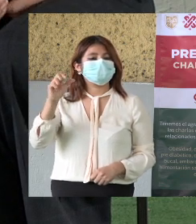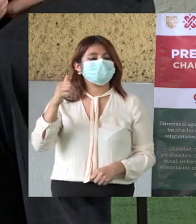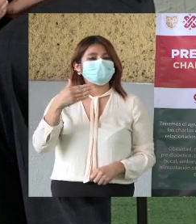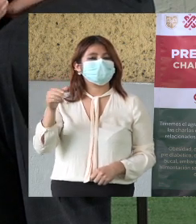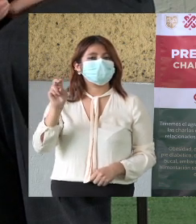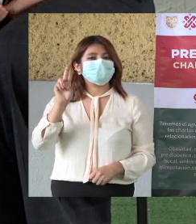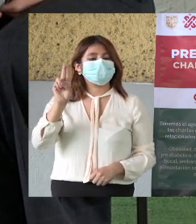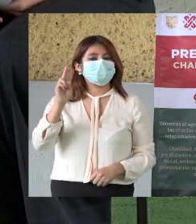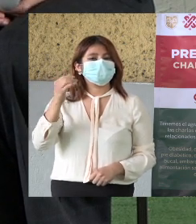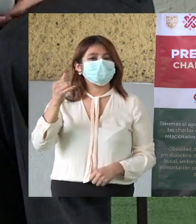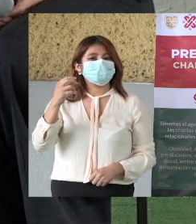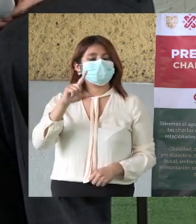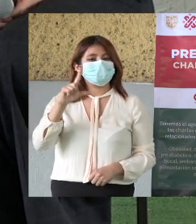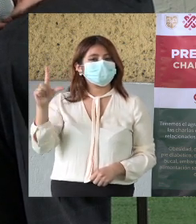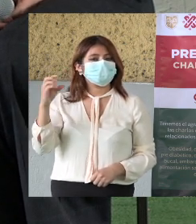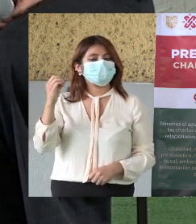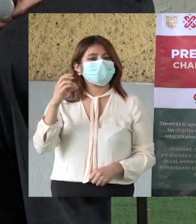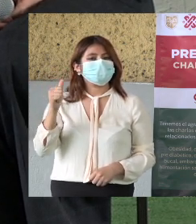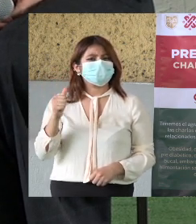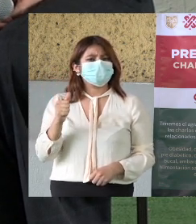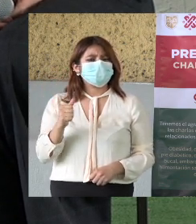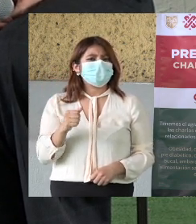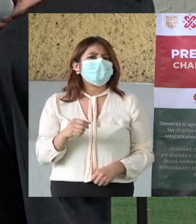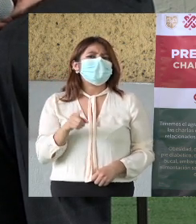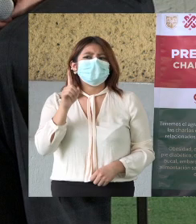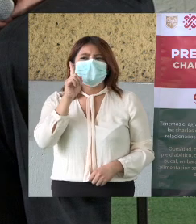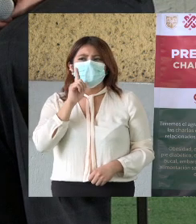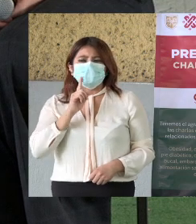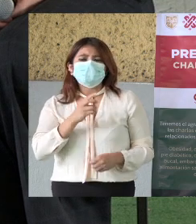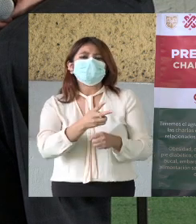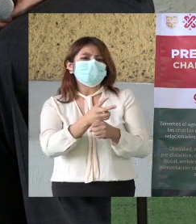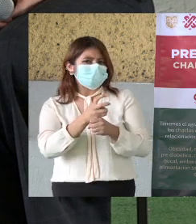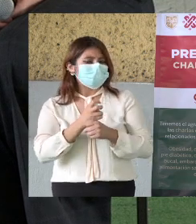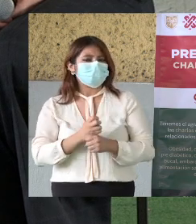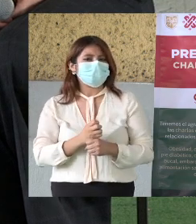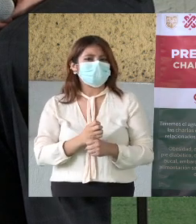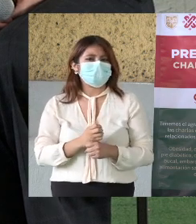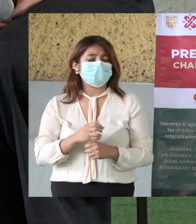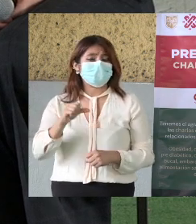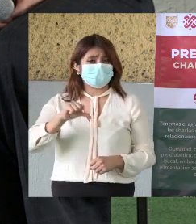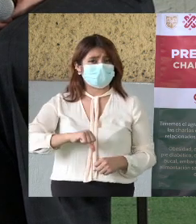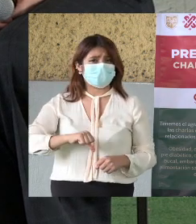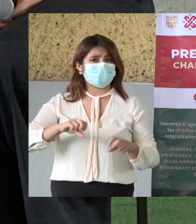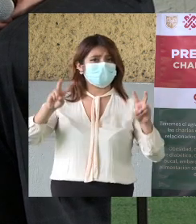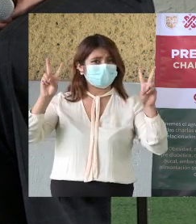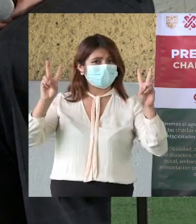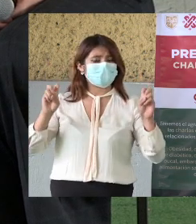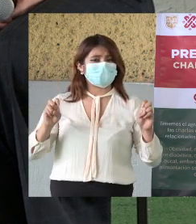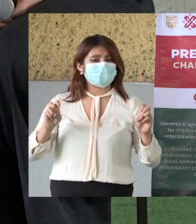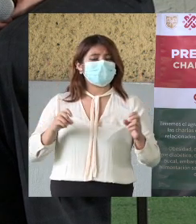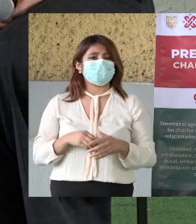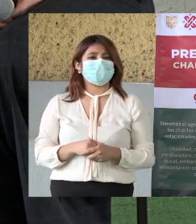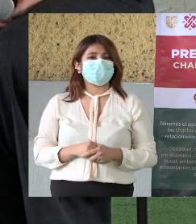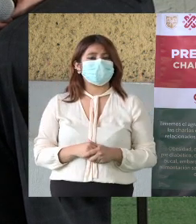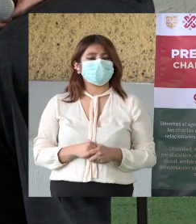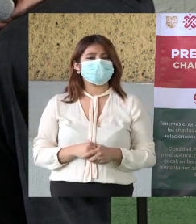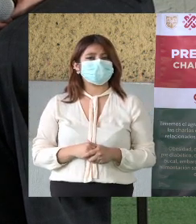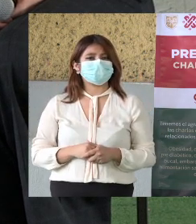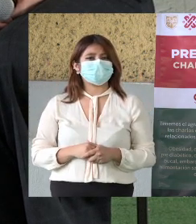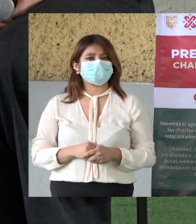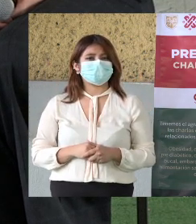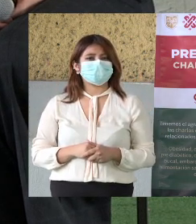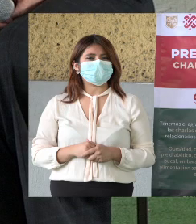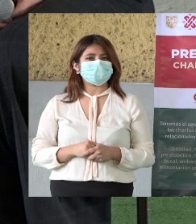quien va a ser nuestra ponente invitada. Y el tema del que vamos a hablar la mañana de hoy está